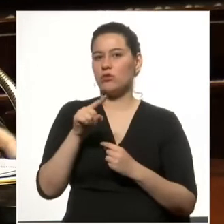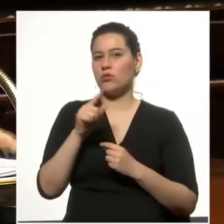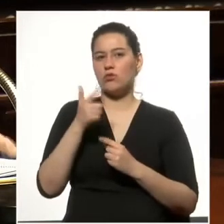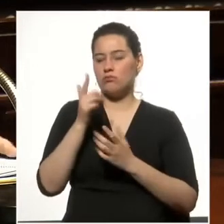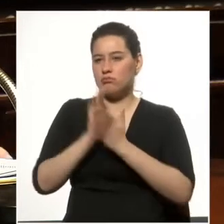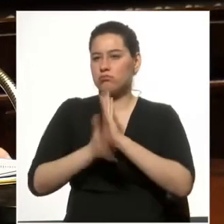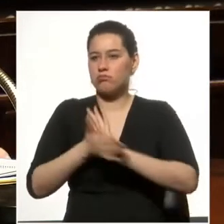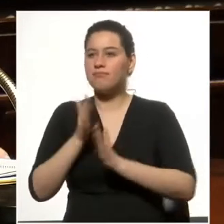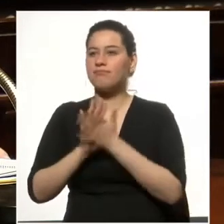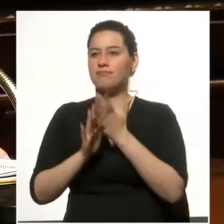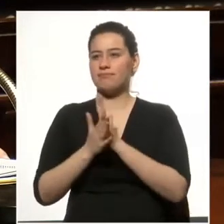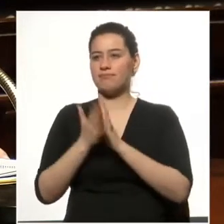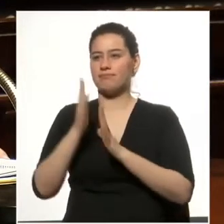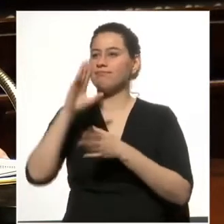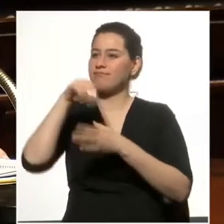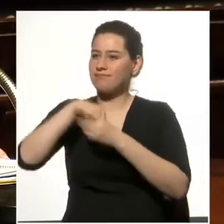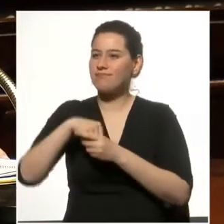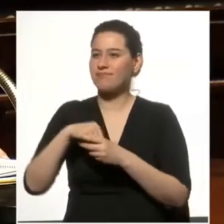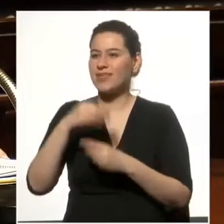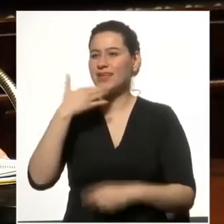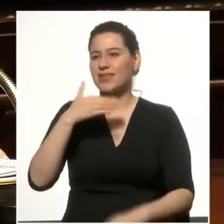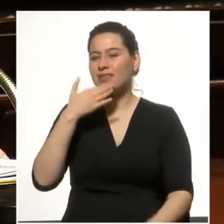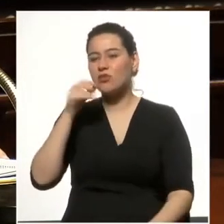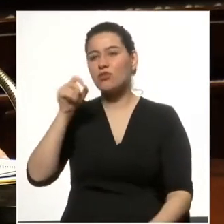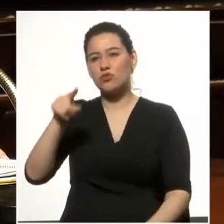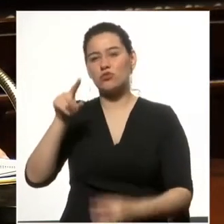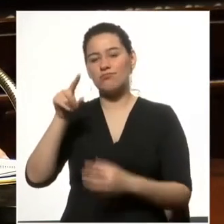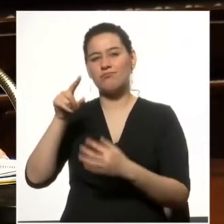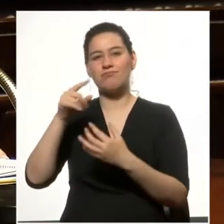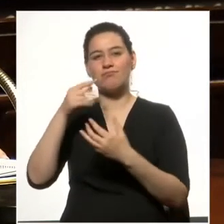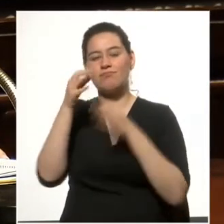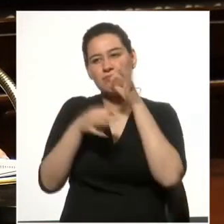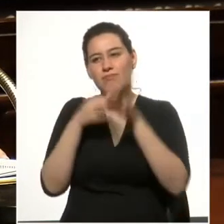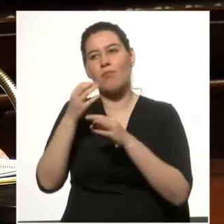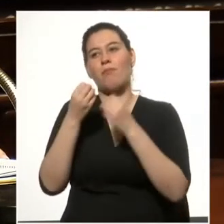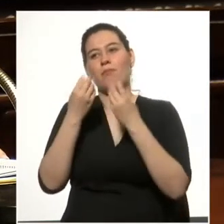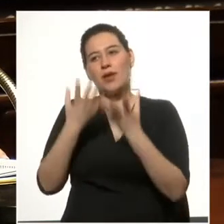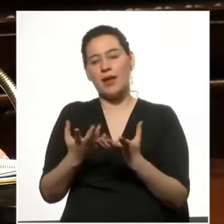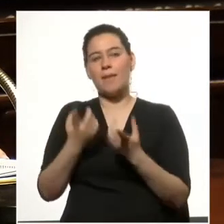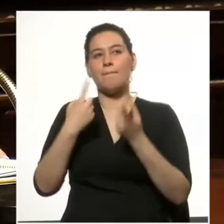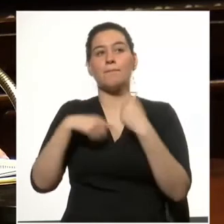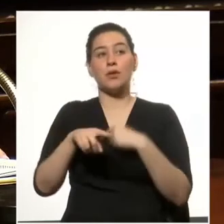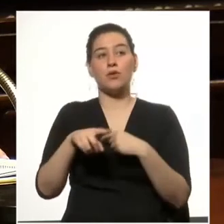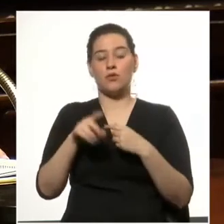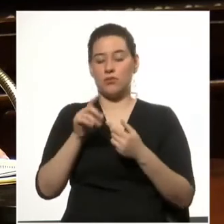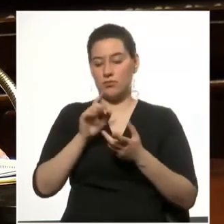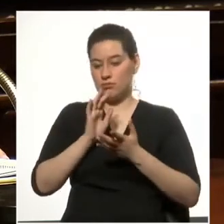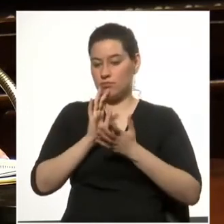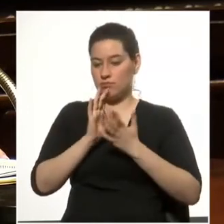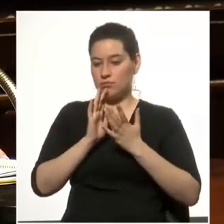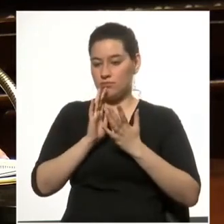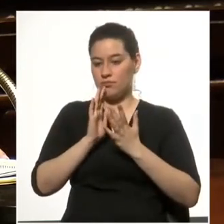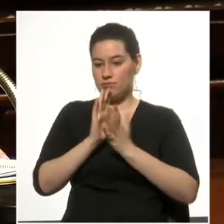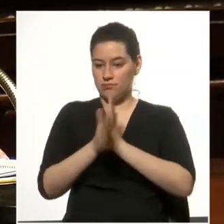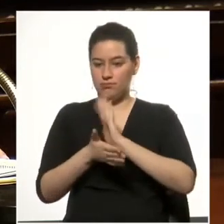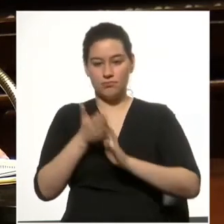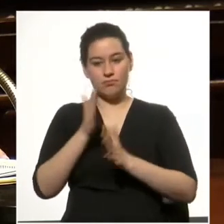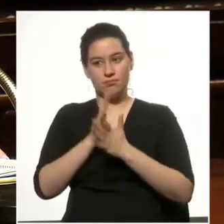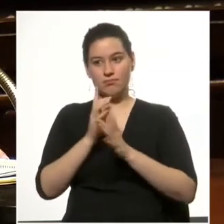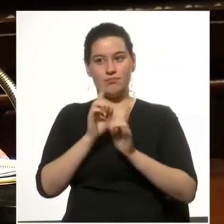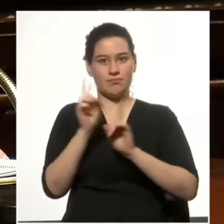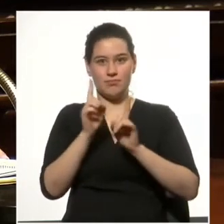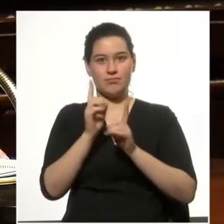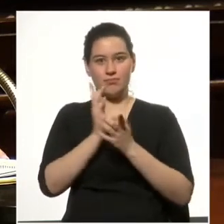y entiendo el sentido en el cual lo dice el fiscal, pero esa parcialidad la deben tener